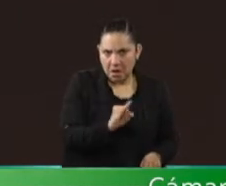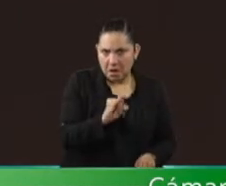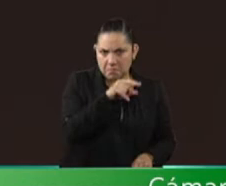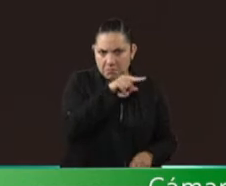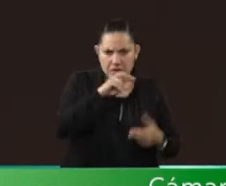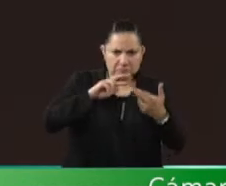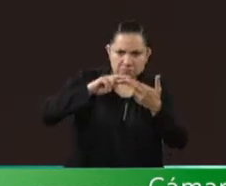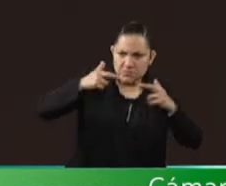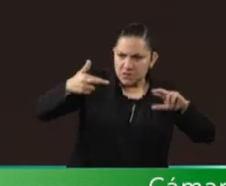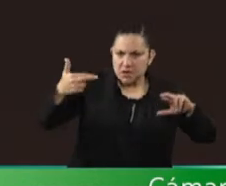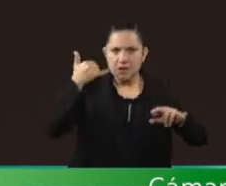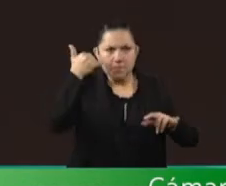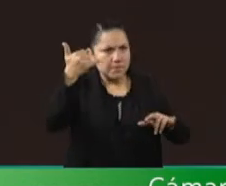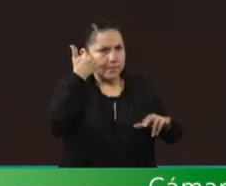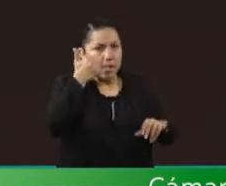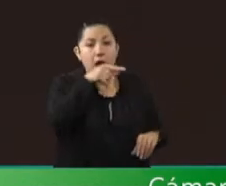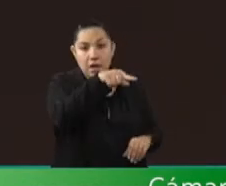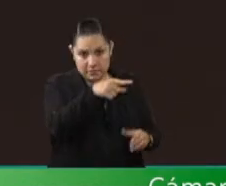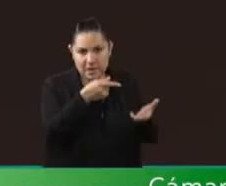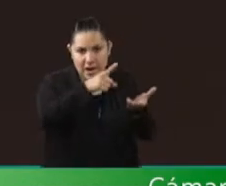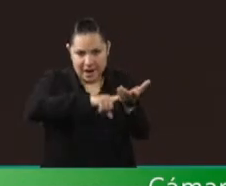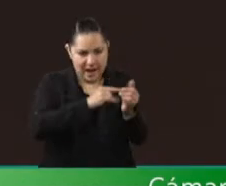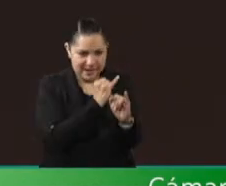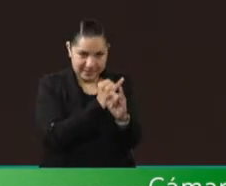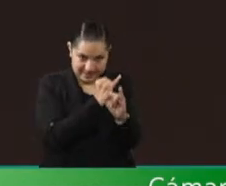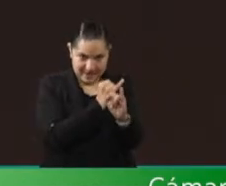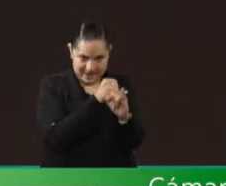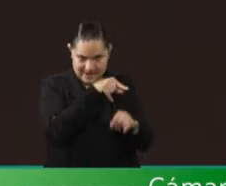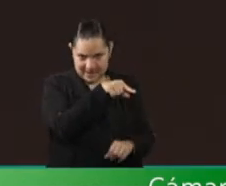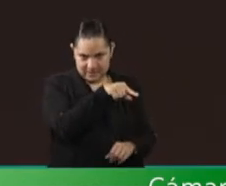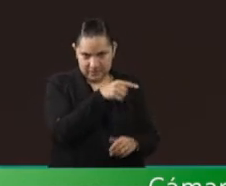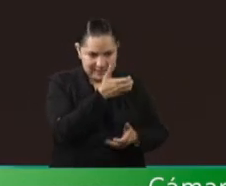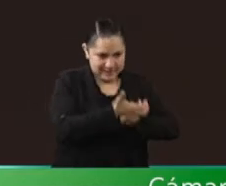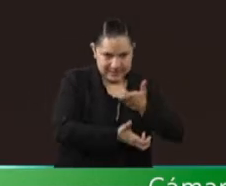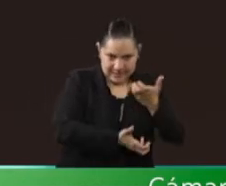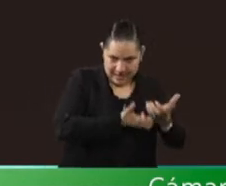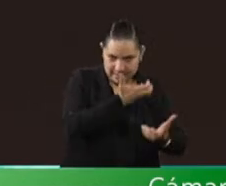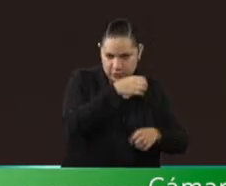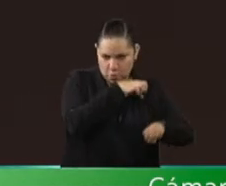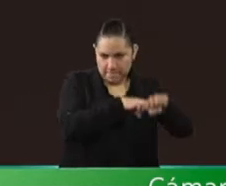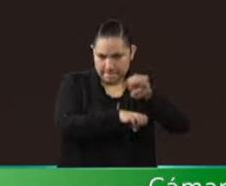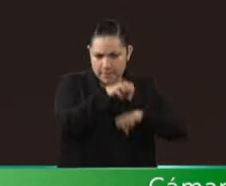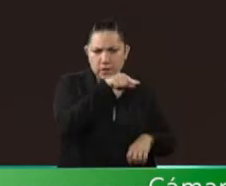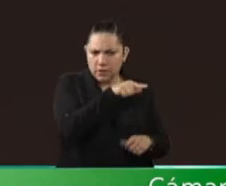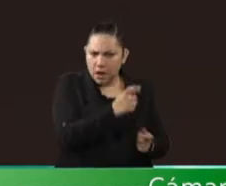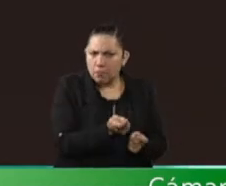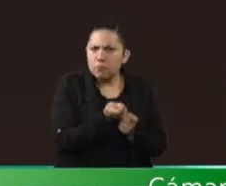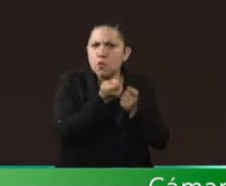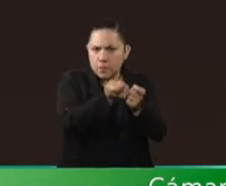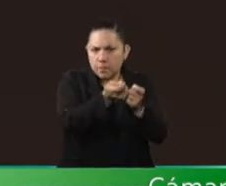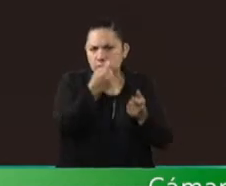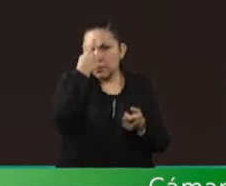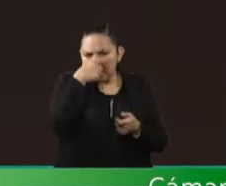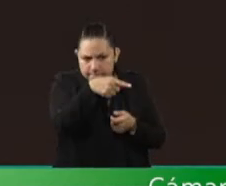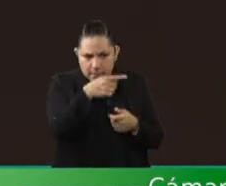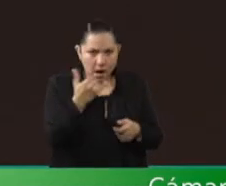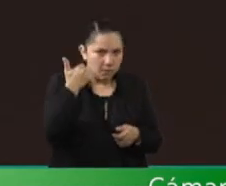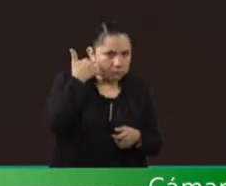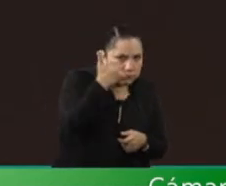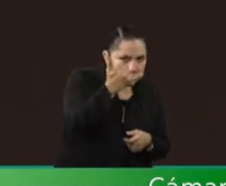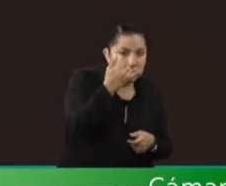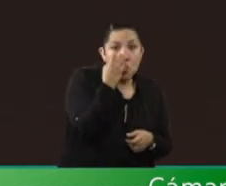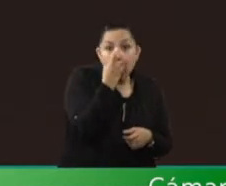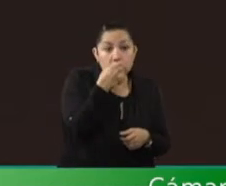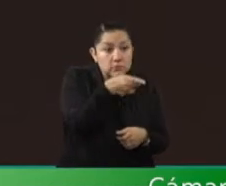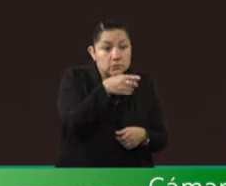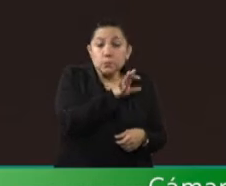por pequeñas empresas locales y es la única opción que tienen para comunicarse con el exterior. Frente a